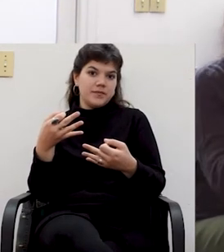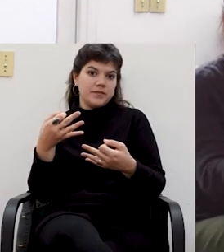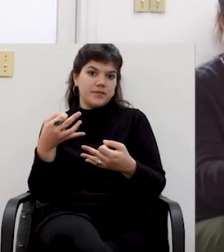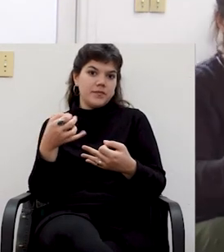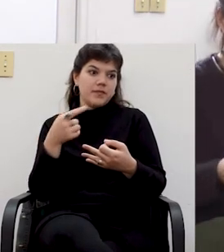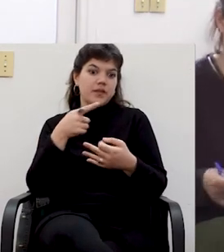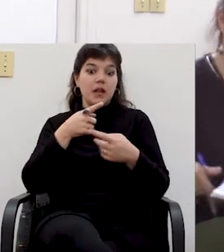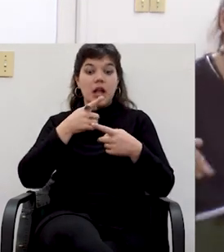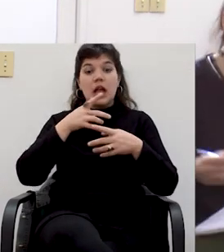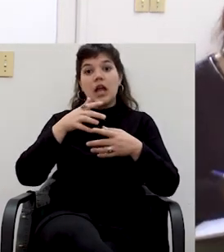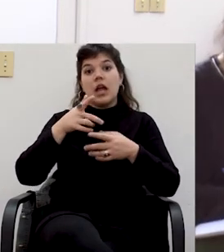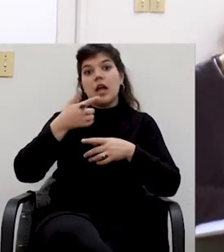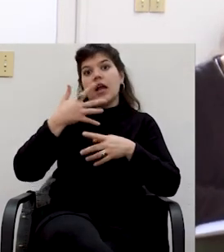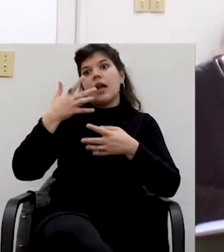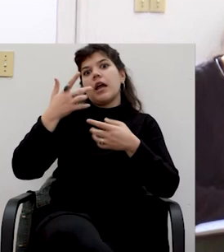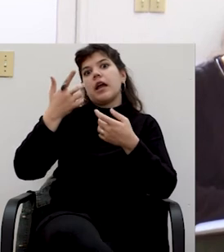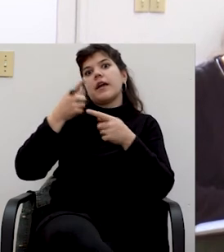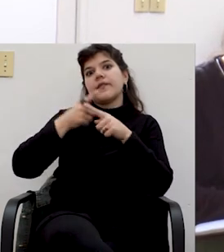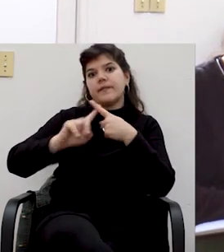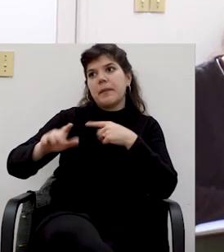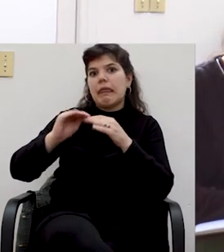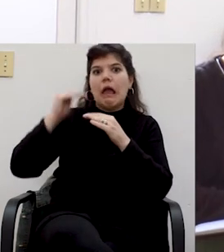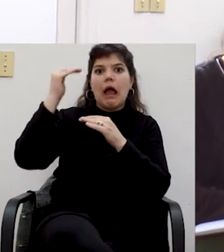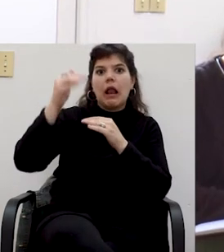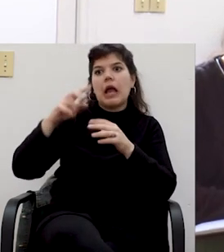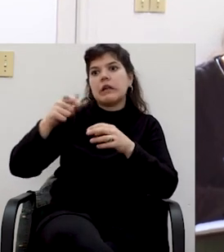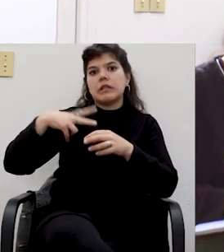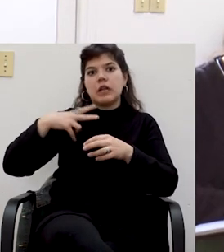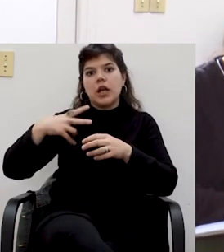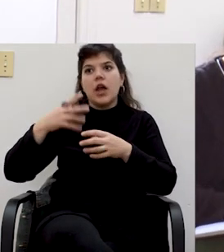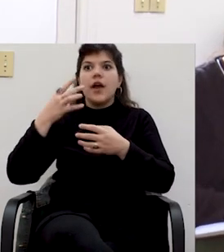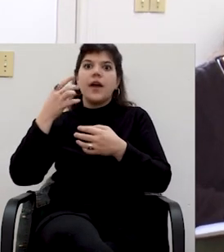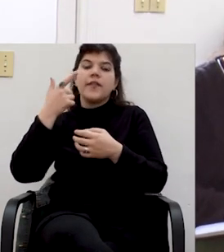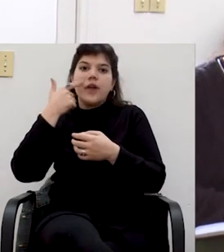de clase media alta, varón, blanco,